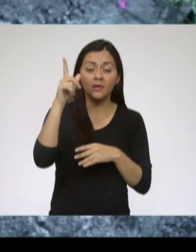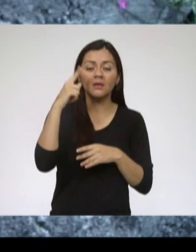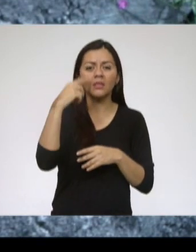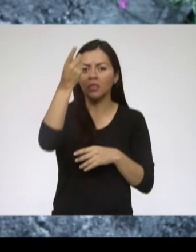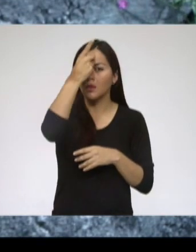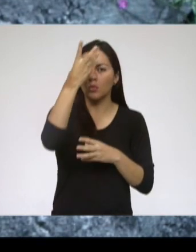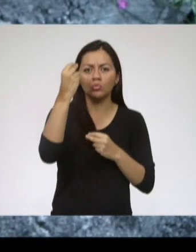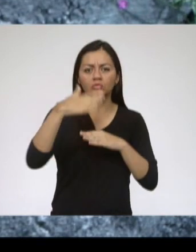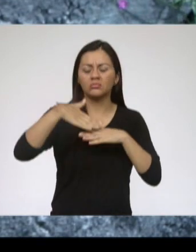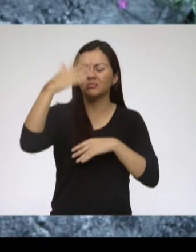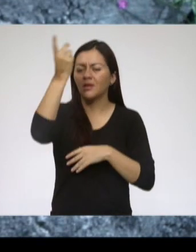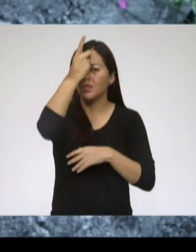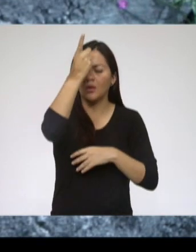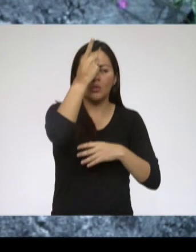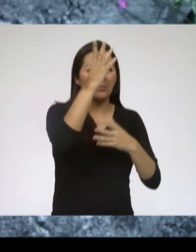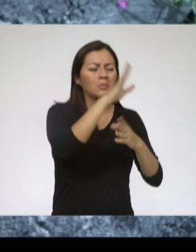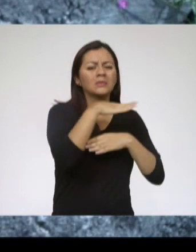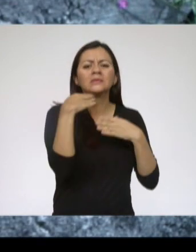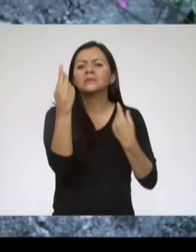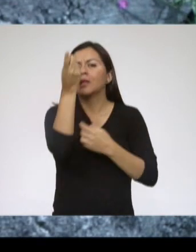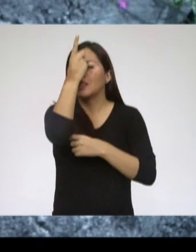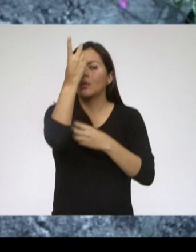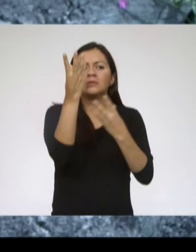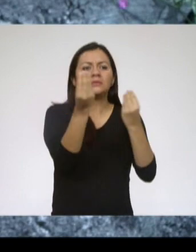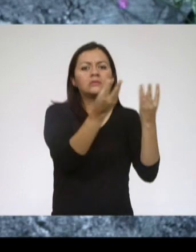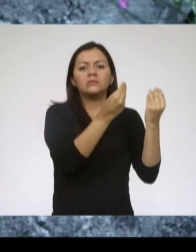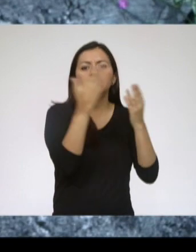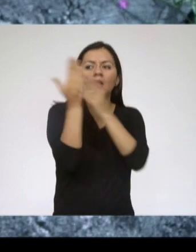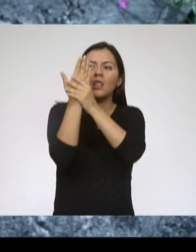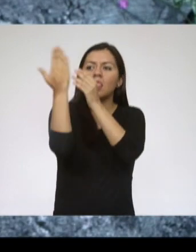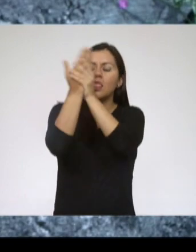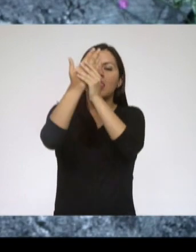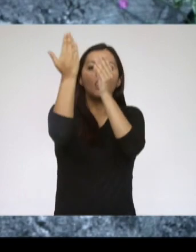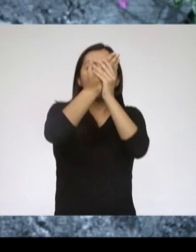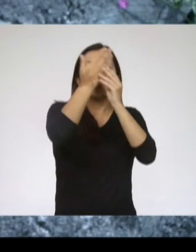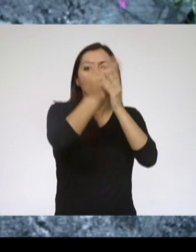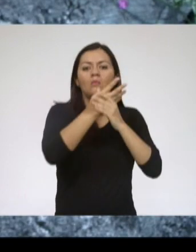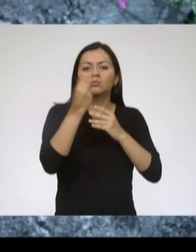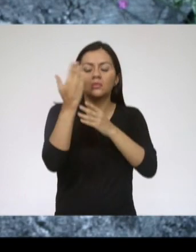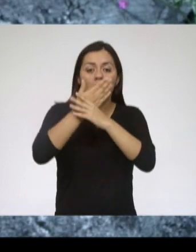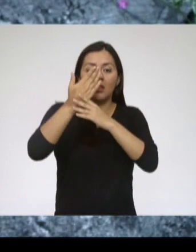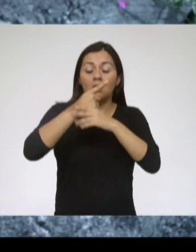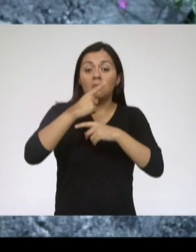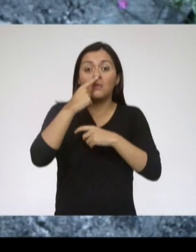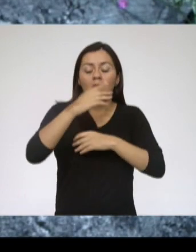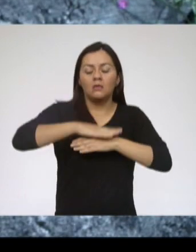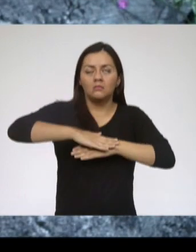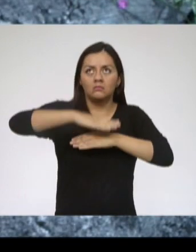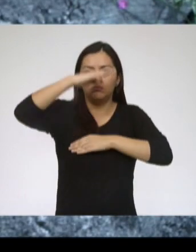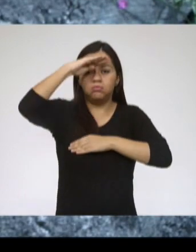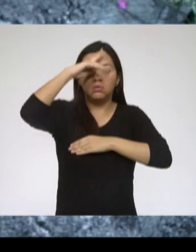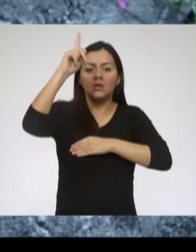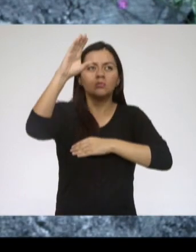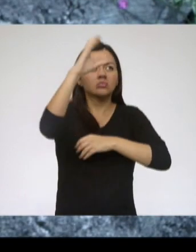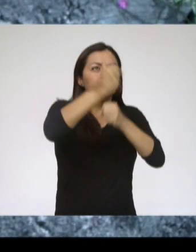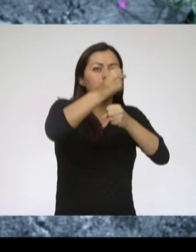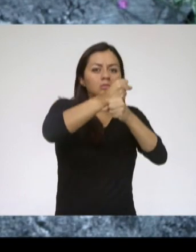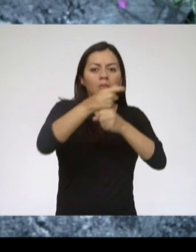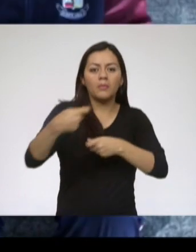deudas que tenía aquí, que le molestaba mucho por las deudas. Por eso viajó él.